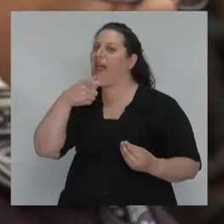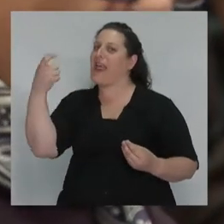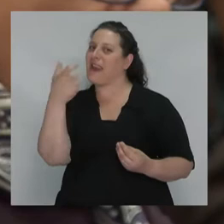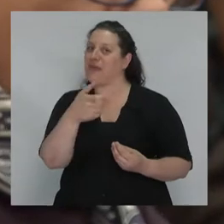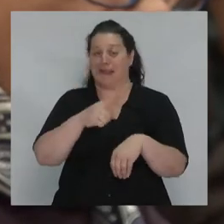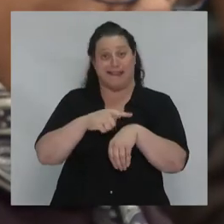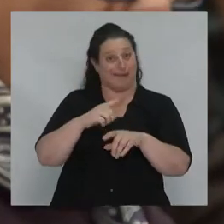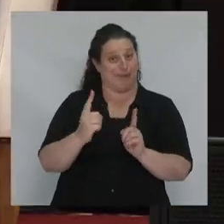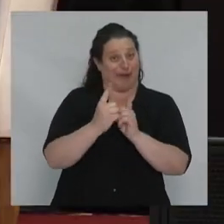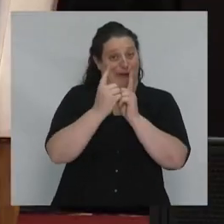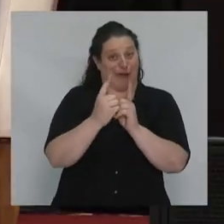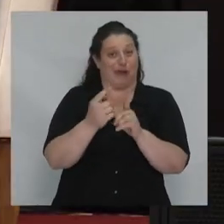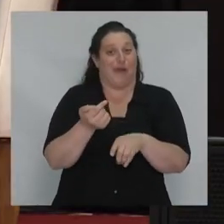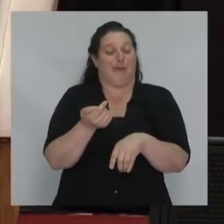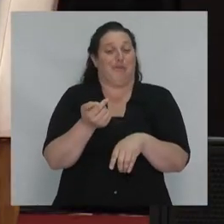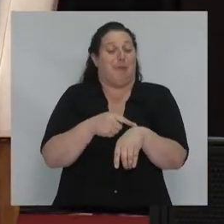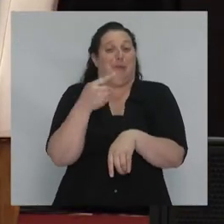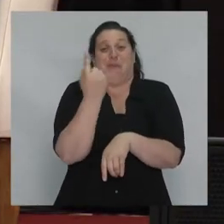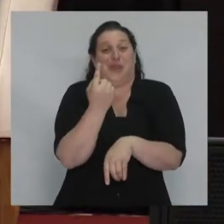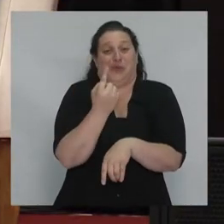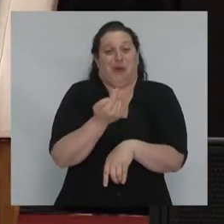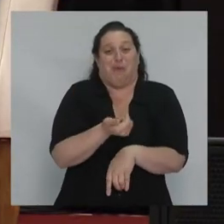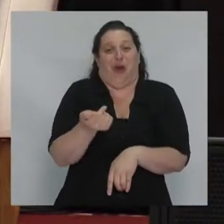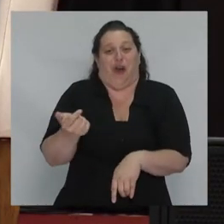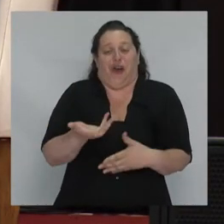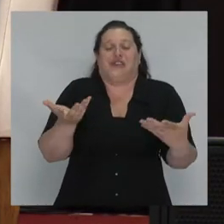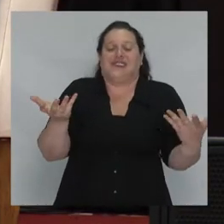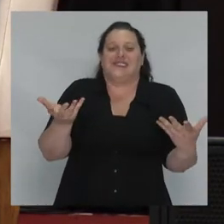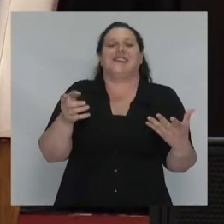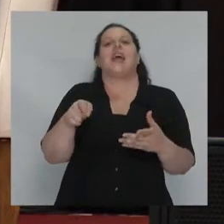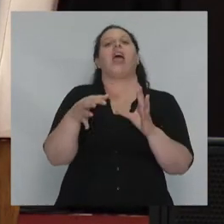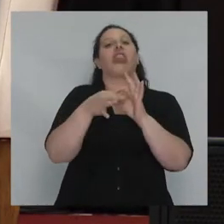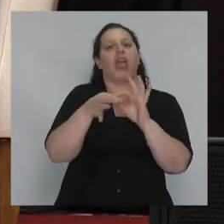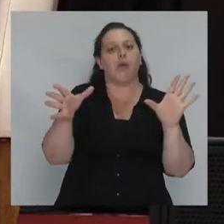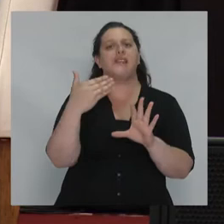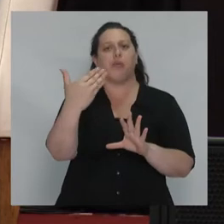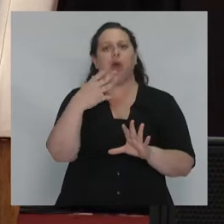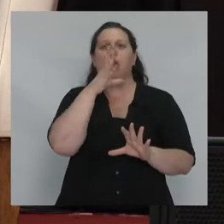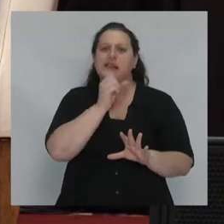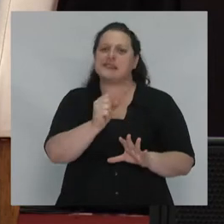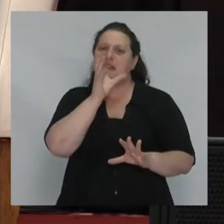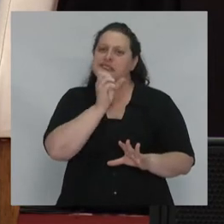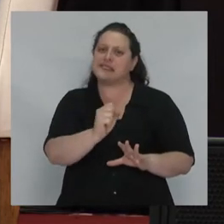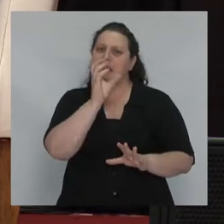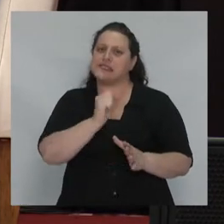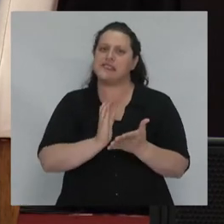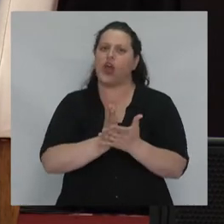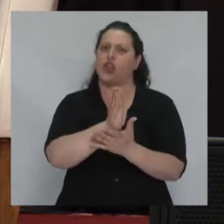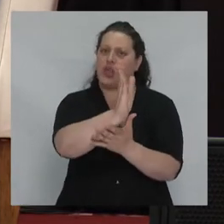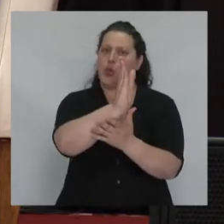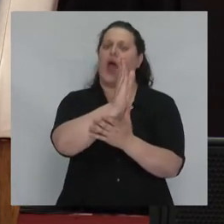como todos tenemos aquí muy pocos minutos, es: ¿puede resistir la democracia o puede resistir el